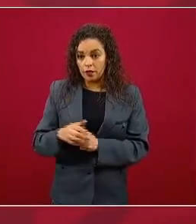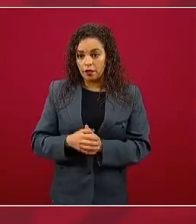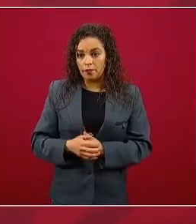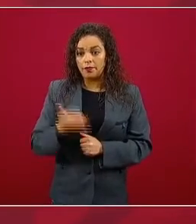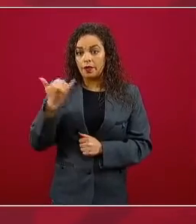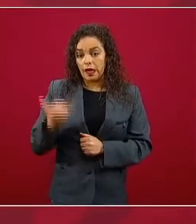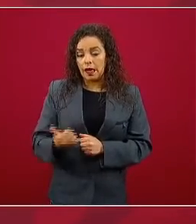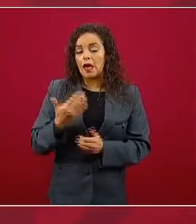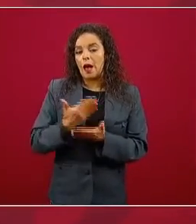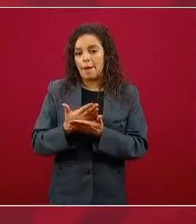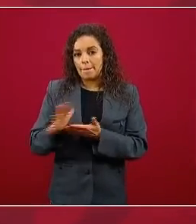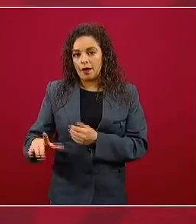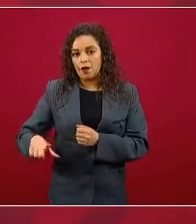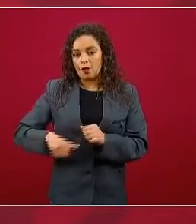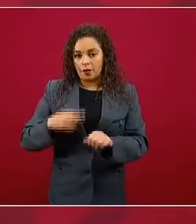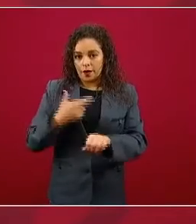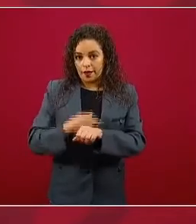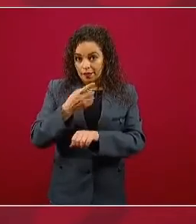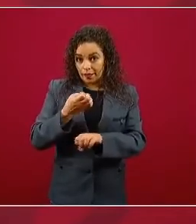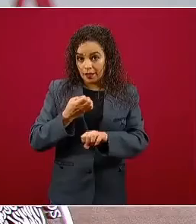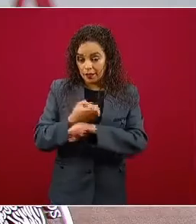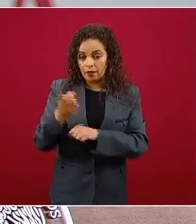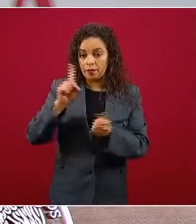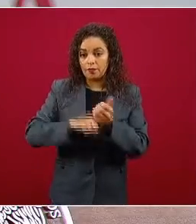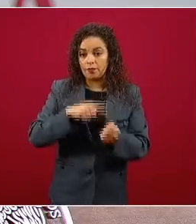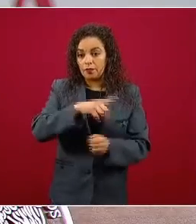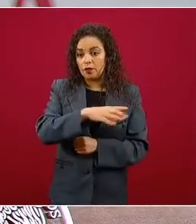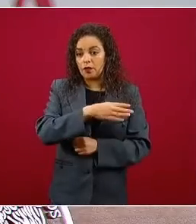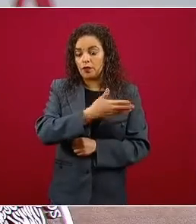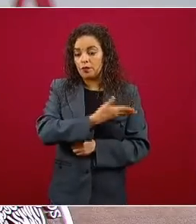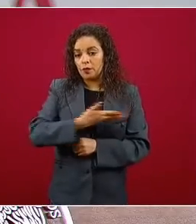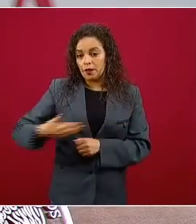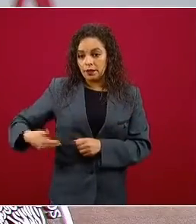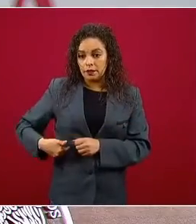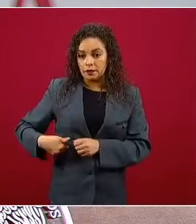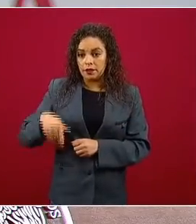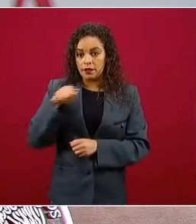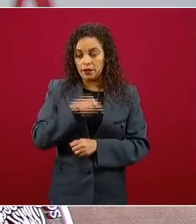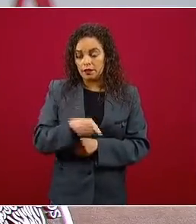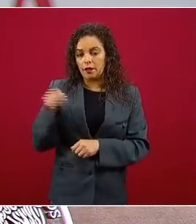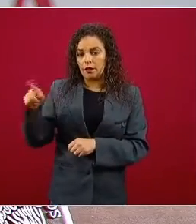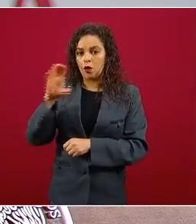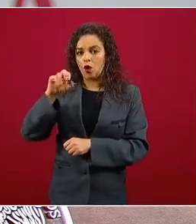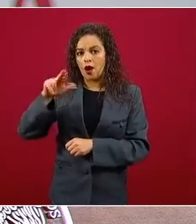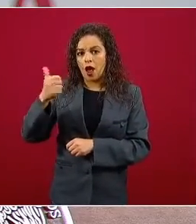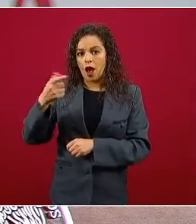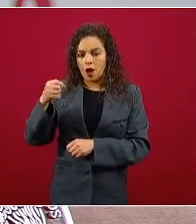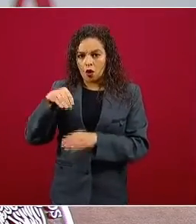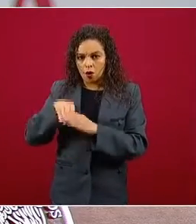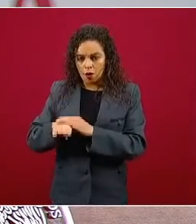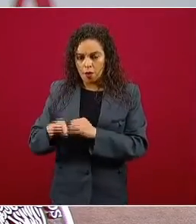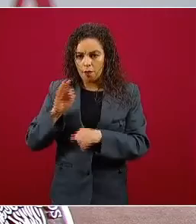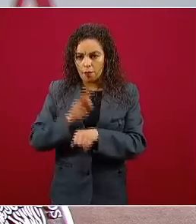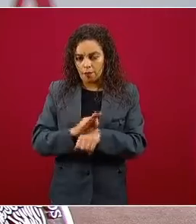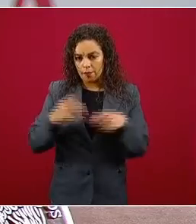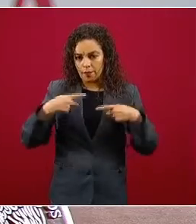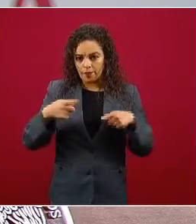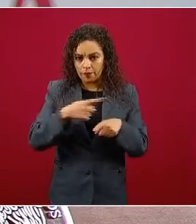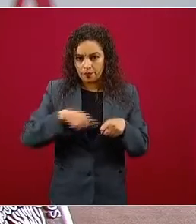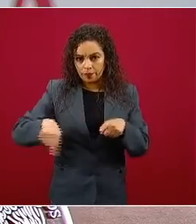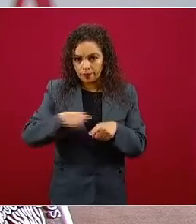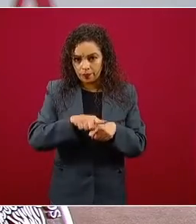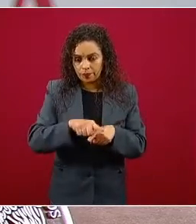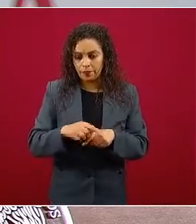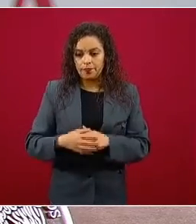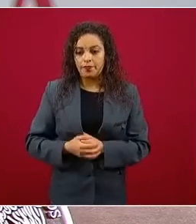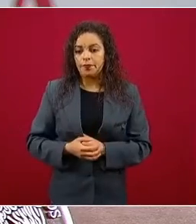del estado, es presidente de la Comisión de Protección Civil dentro de la CONAGO. Ha sido un aliado del Sistema Nacional de Protección